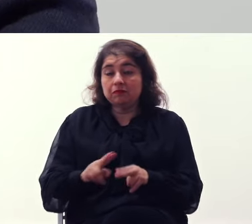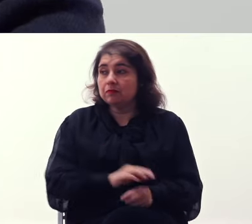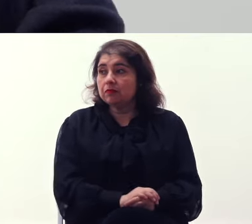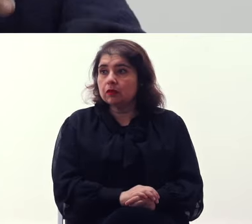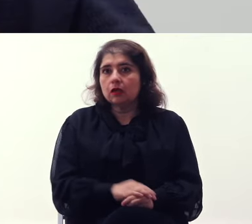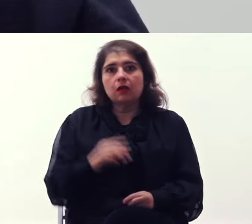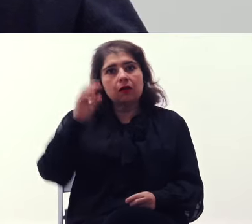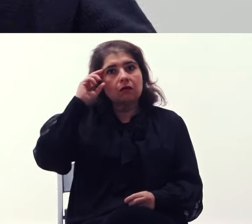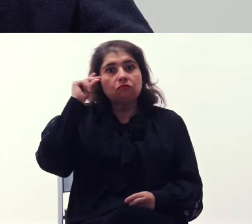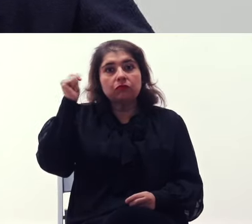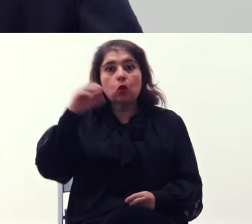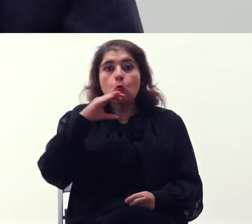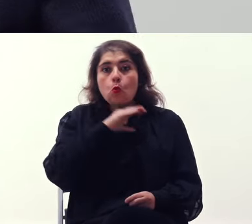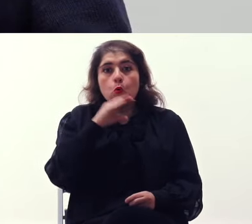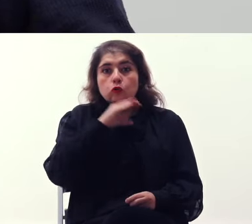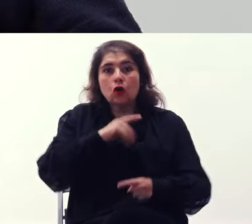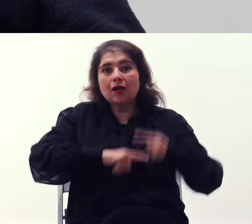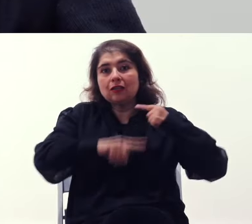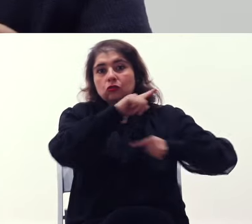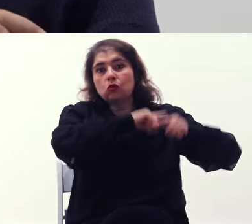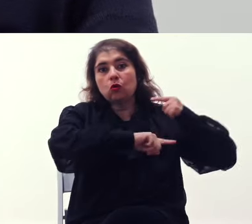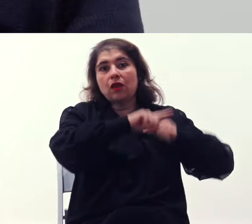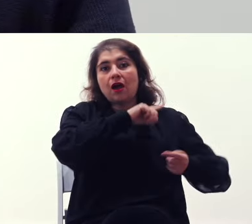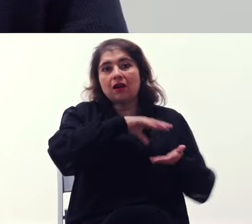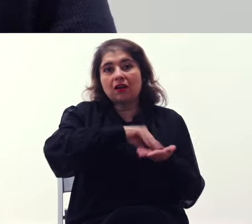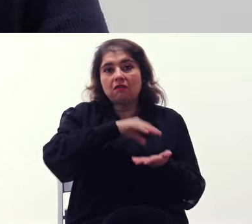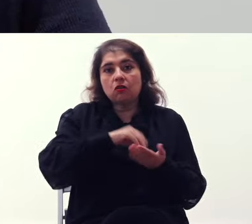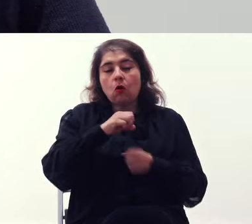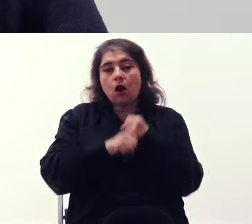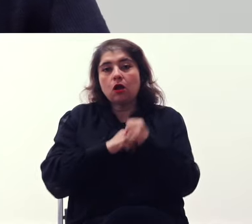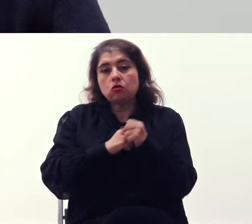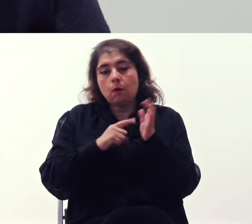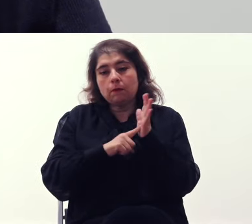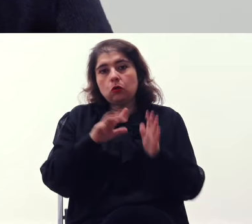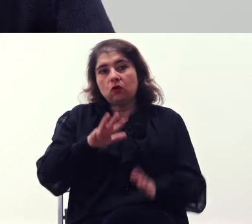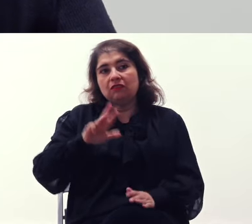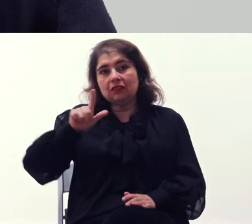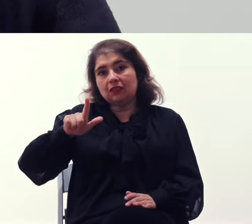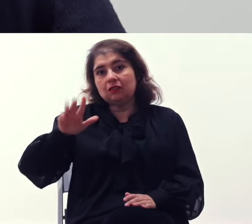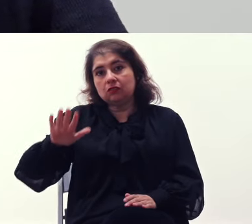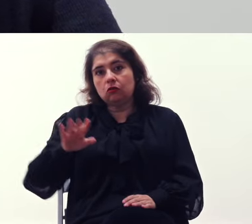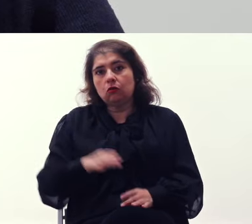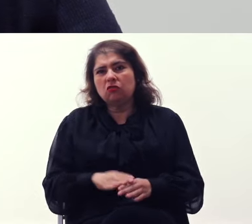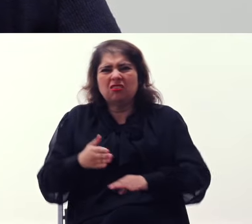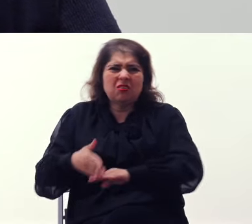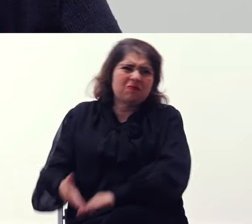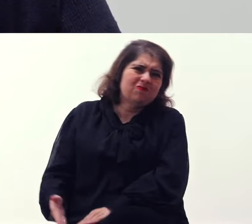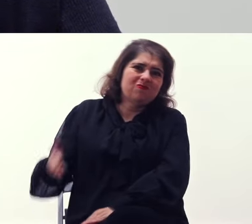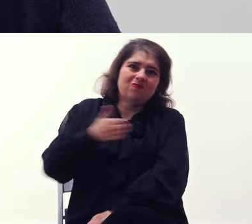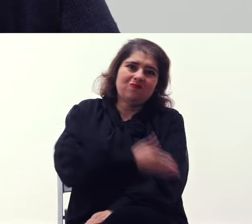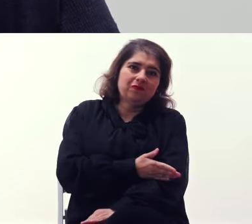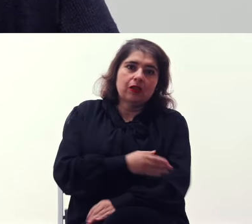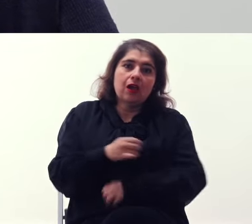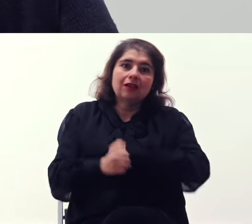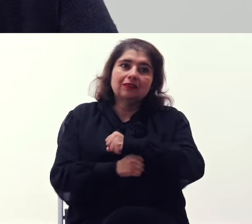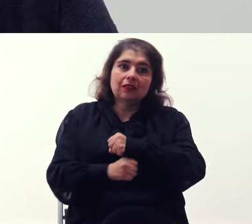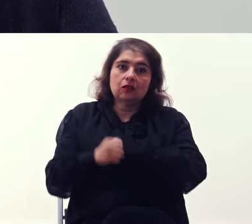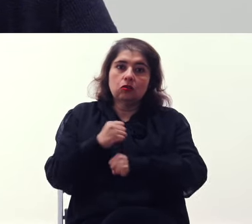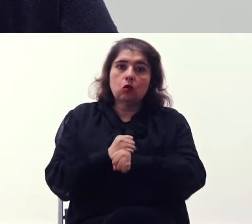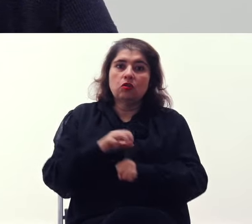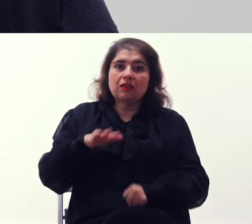hizo cuando creó este curso de historia del grabado en el año 75. Y así es que me fui al siglo